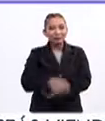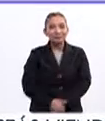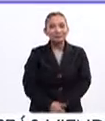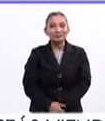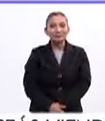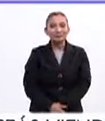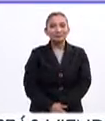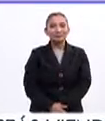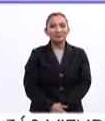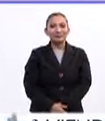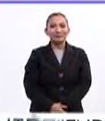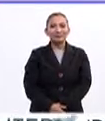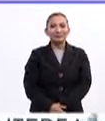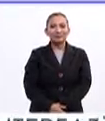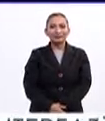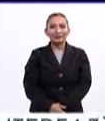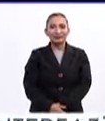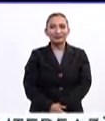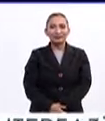platicaron.